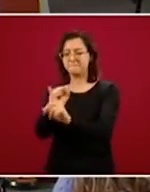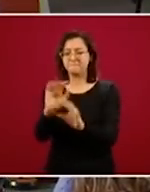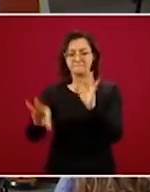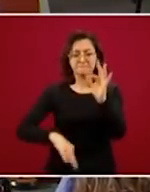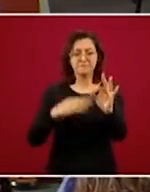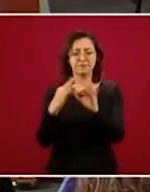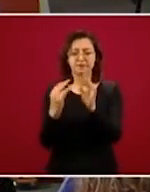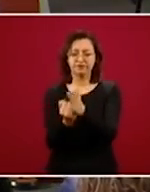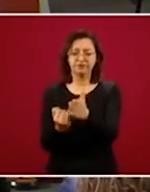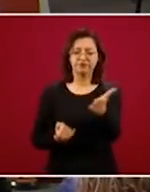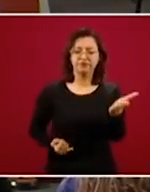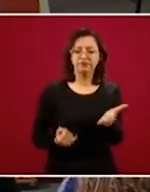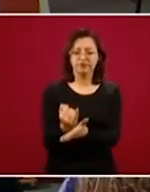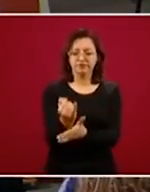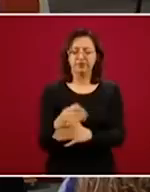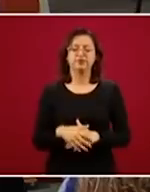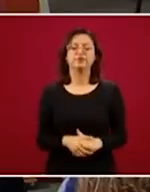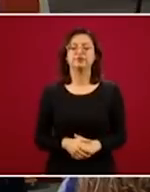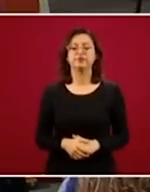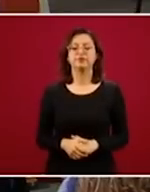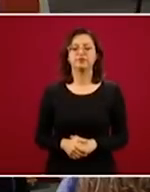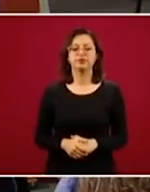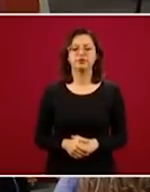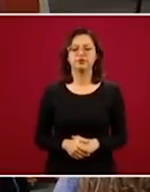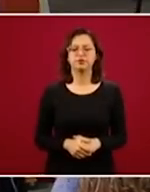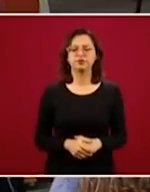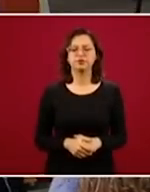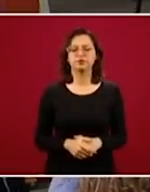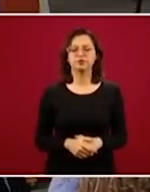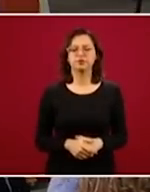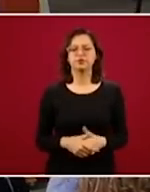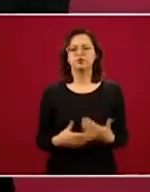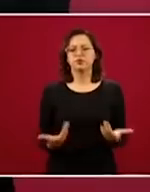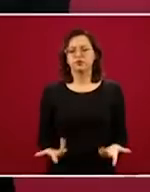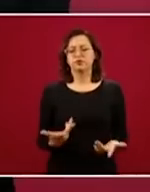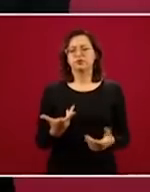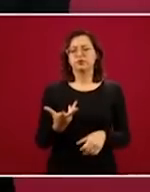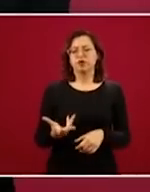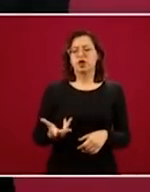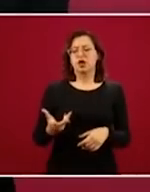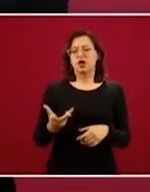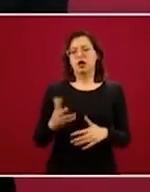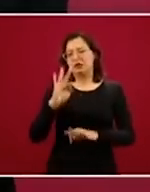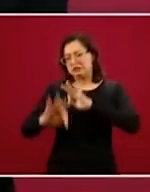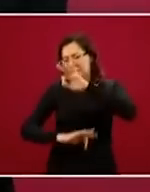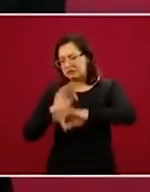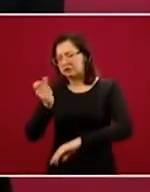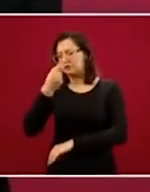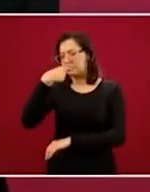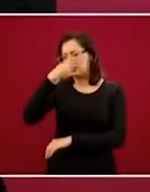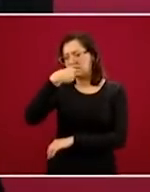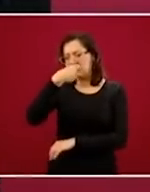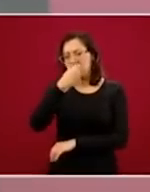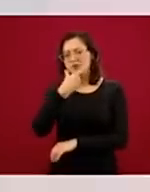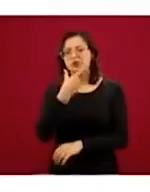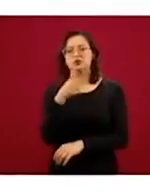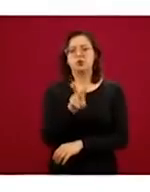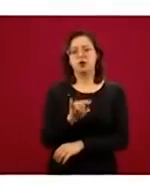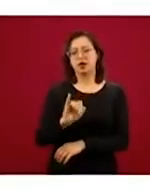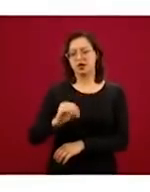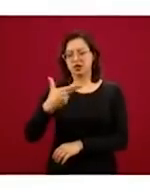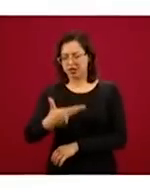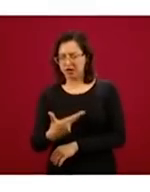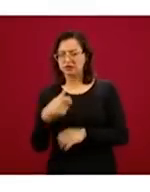esta es la estrategia de optimización del tratamiento contra el vih aquí quiero retomar su